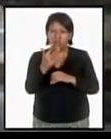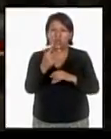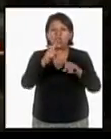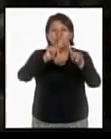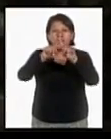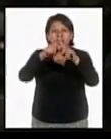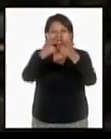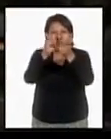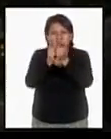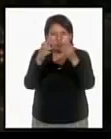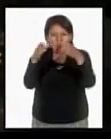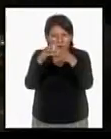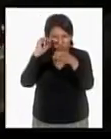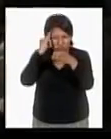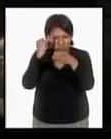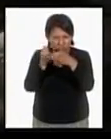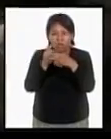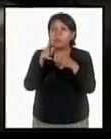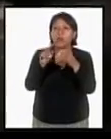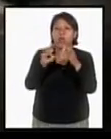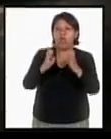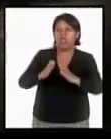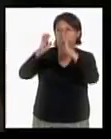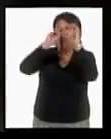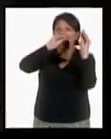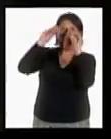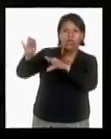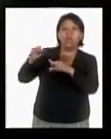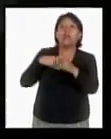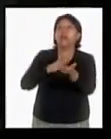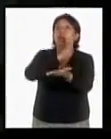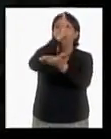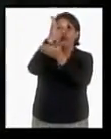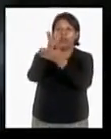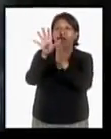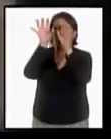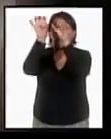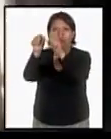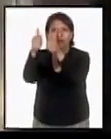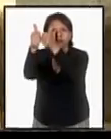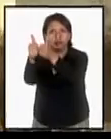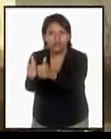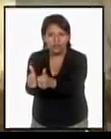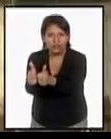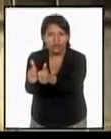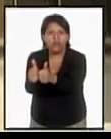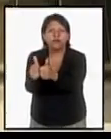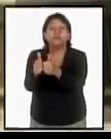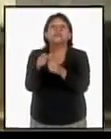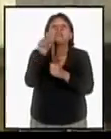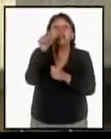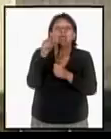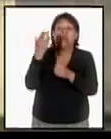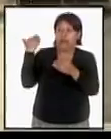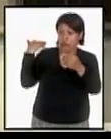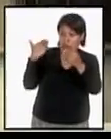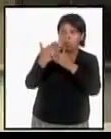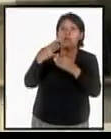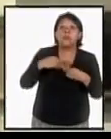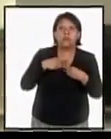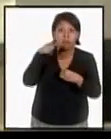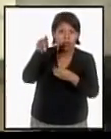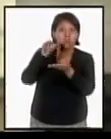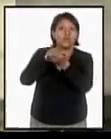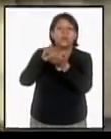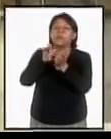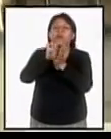grupos de indígenas ocuparon edificios abandonados, tomaron predios y vecindades. Desde entonces viven en esos lugares, ubicados por